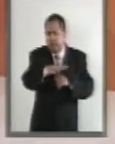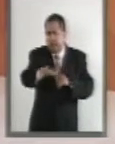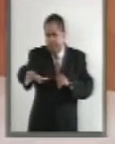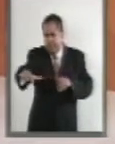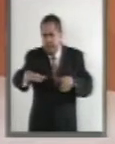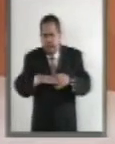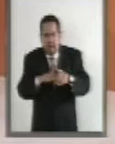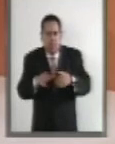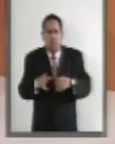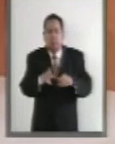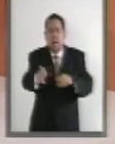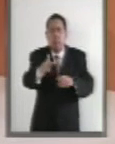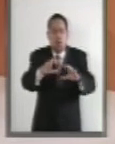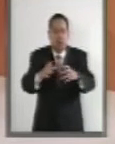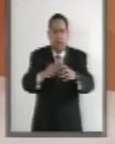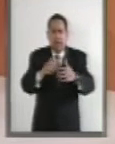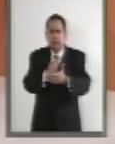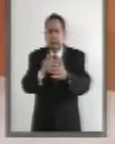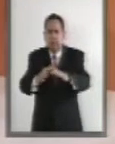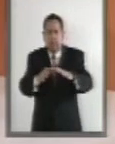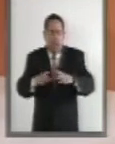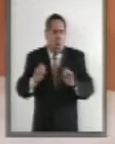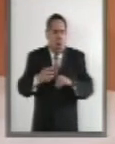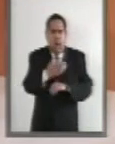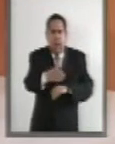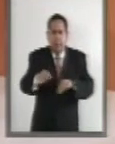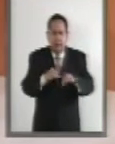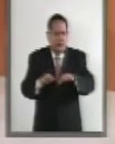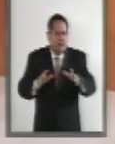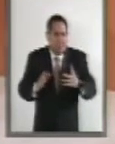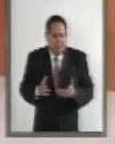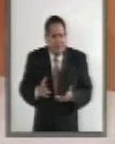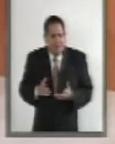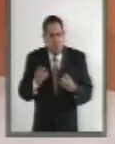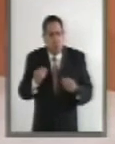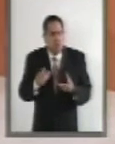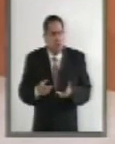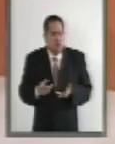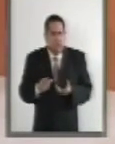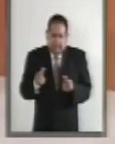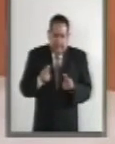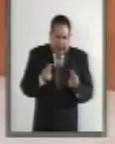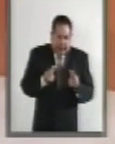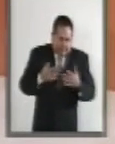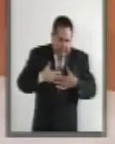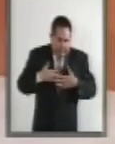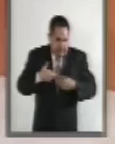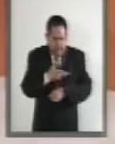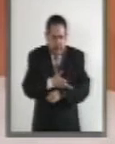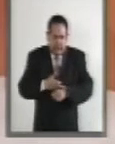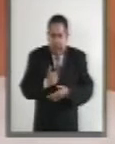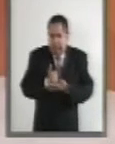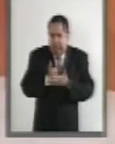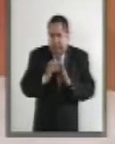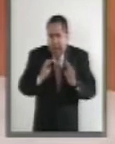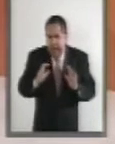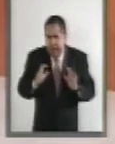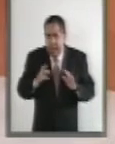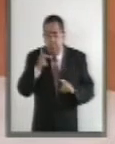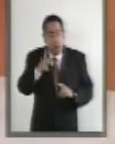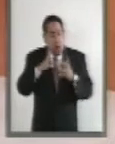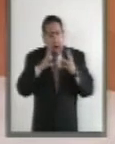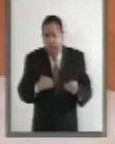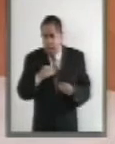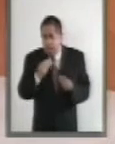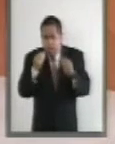las zonas rurales, están trabajando en el campo, quizá por la necesidad que tiene su familia. Pero hay